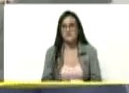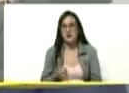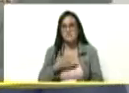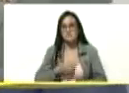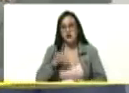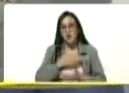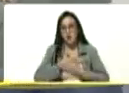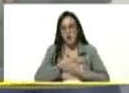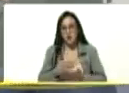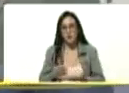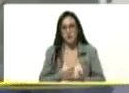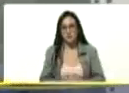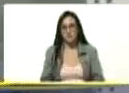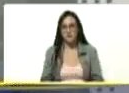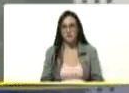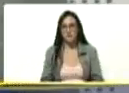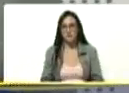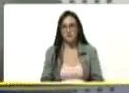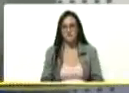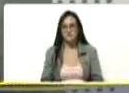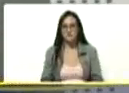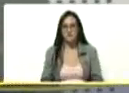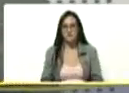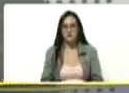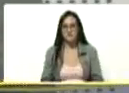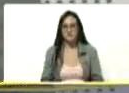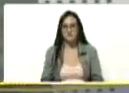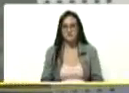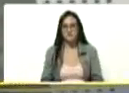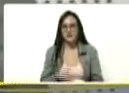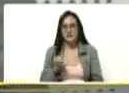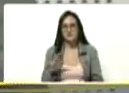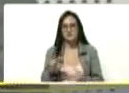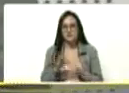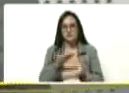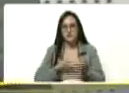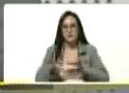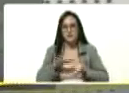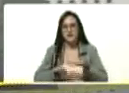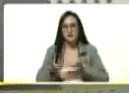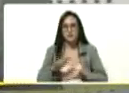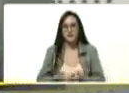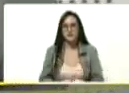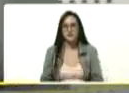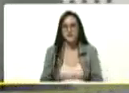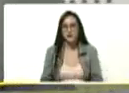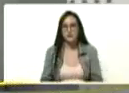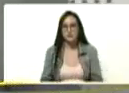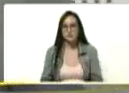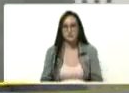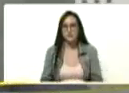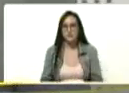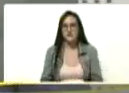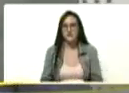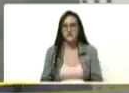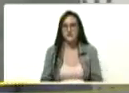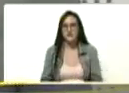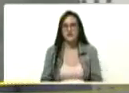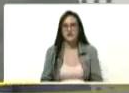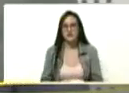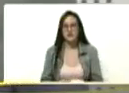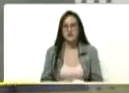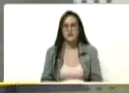colaboración, strengthened solidarity, y estrechen la solidaridad, and a free future for us all. Y logren